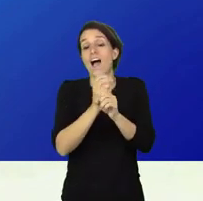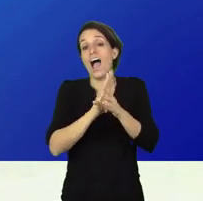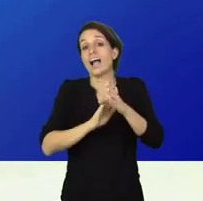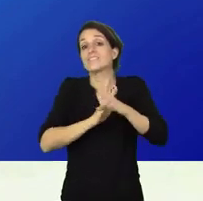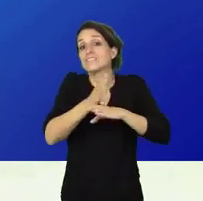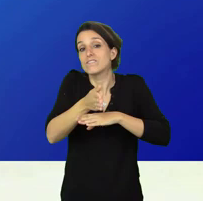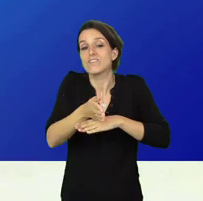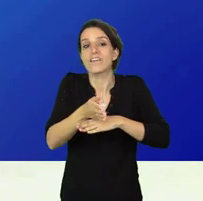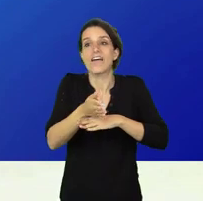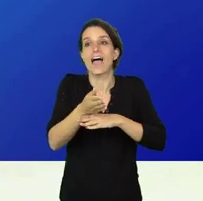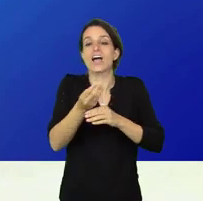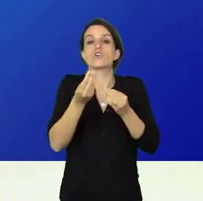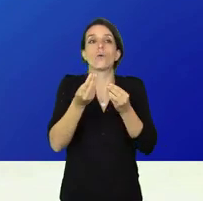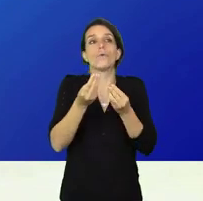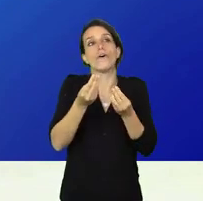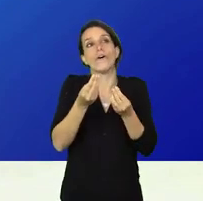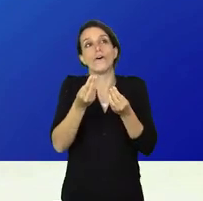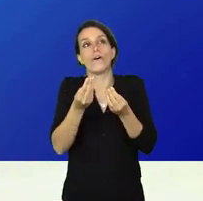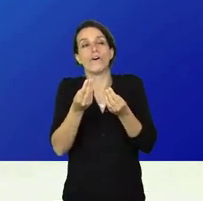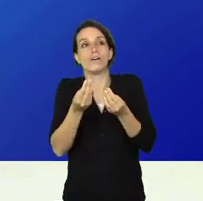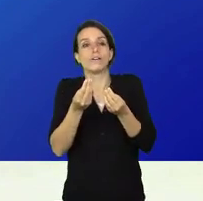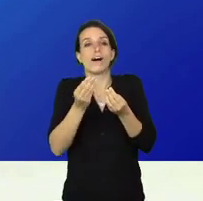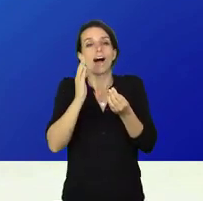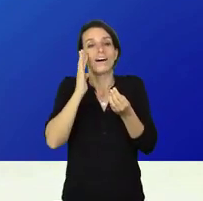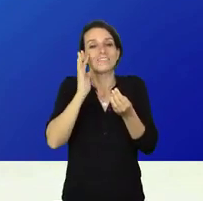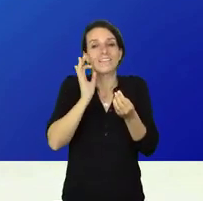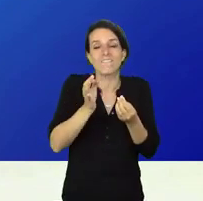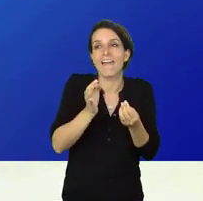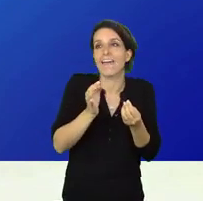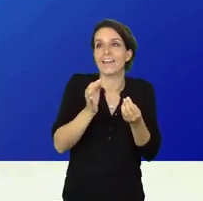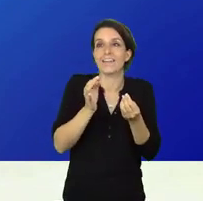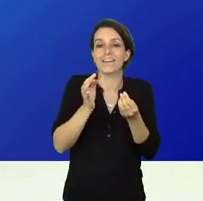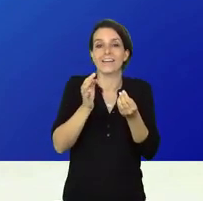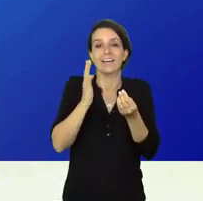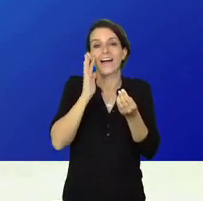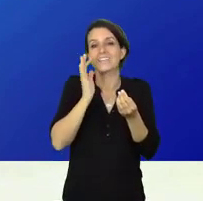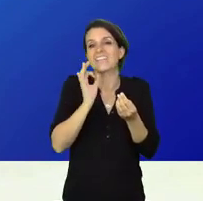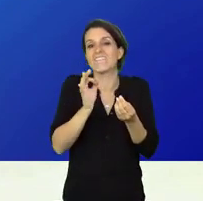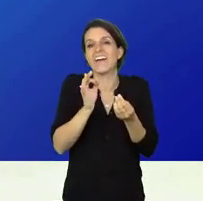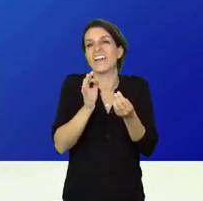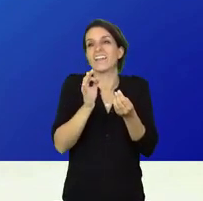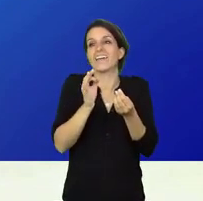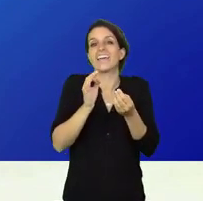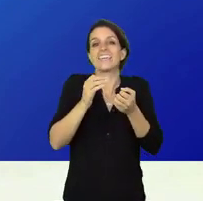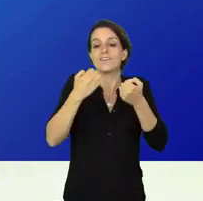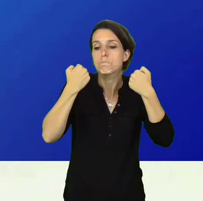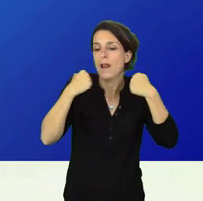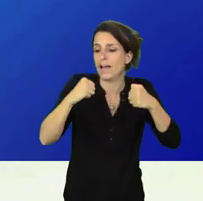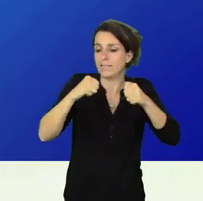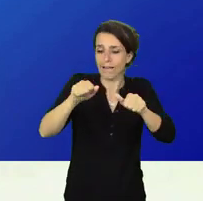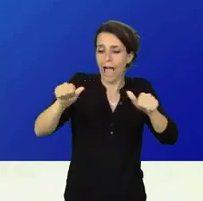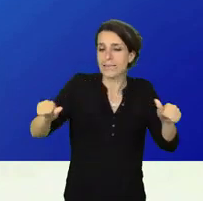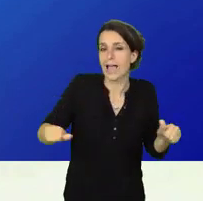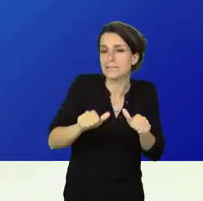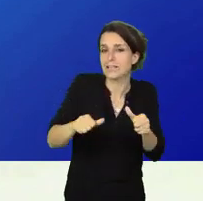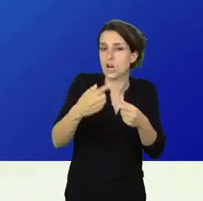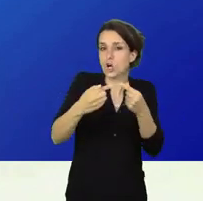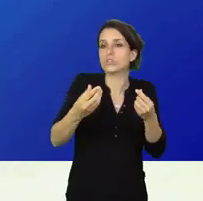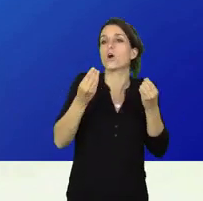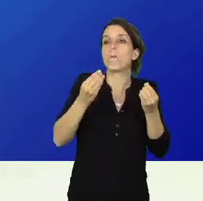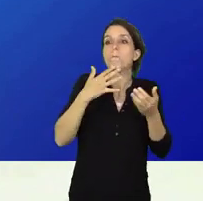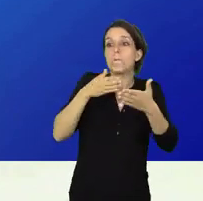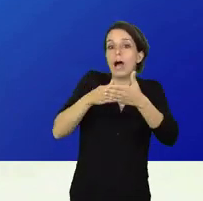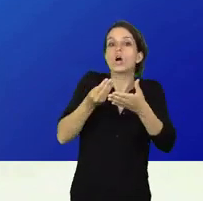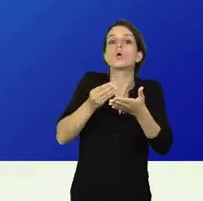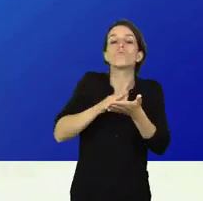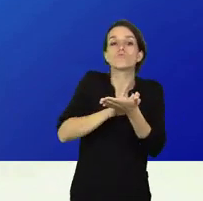Trabajar en accesibilidad, esto implica también competencias en una dimensión del hacer concreto, de saber determinadas cosas